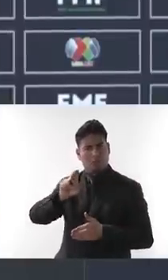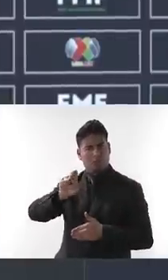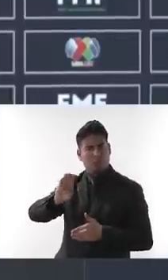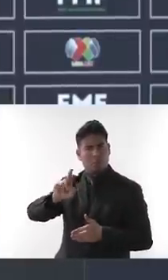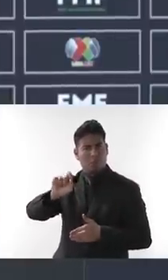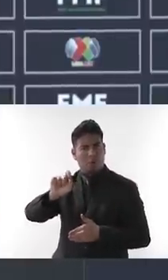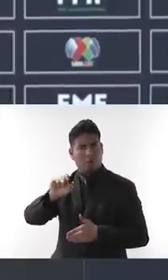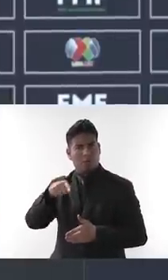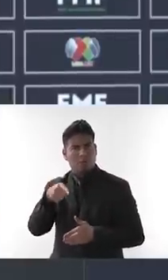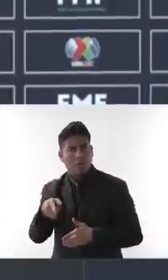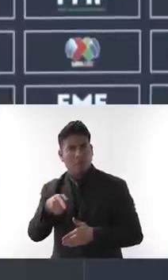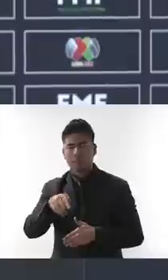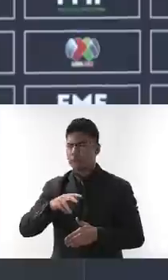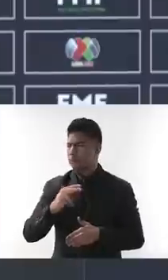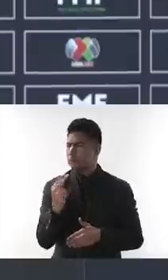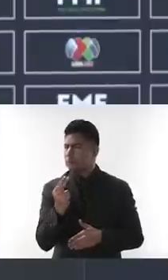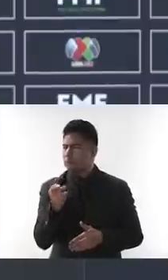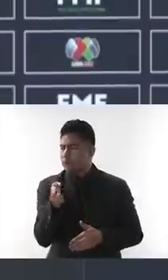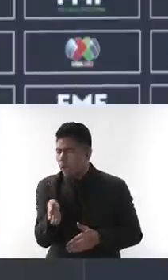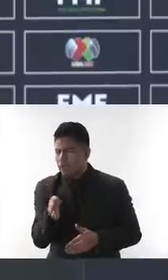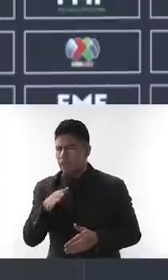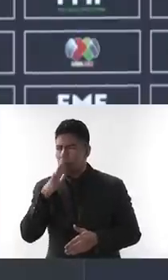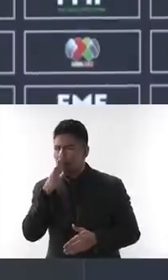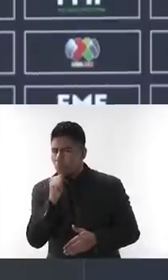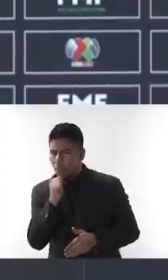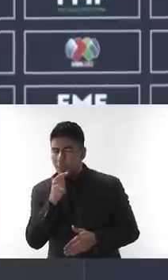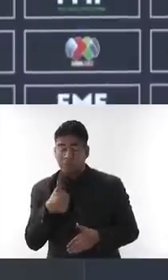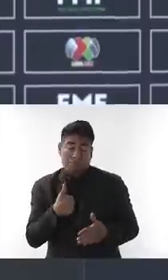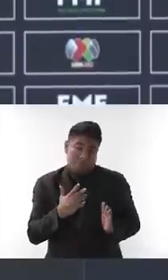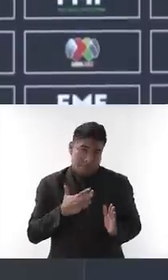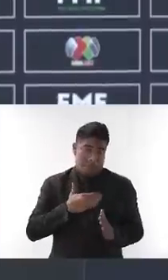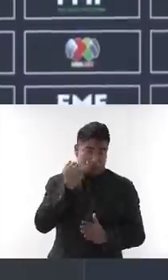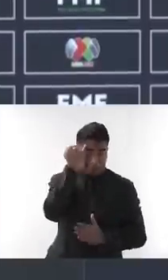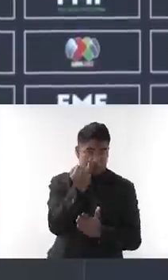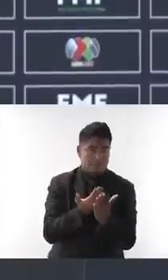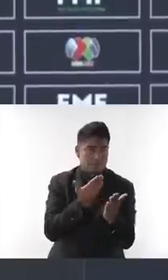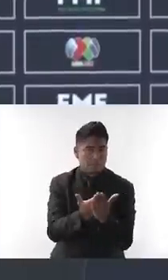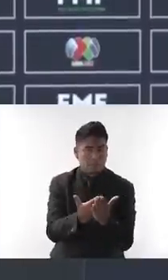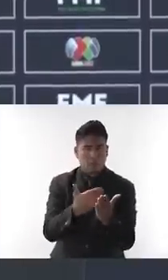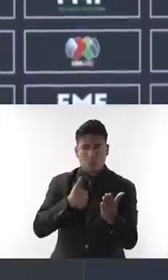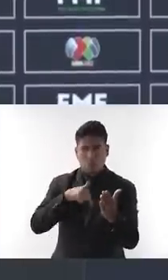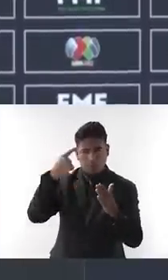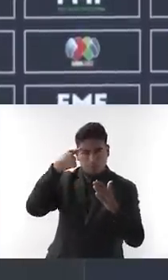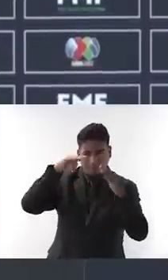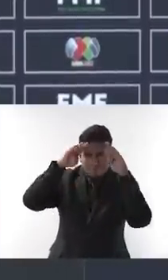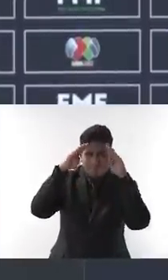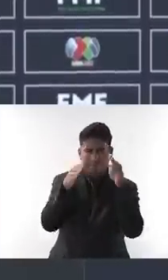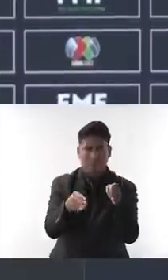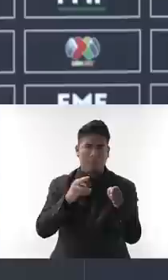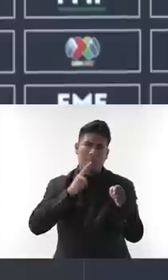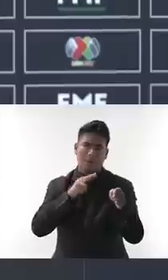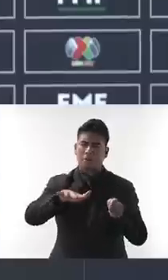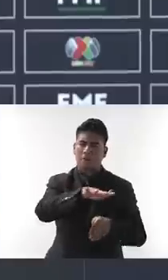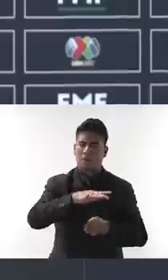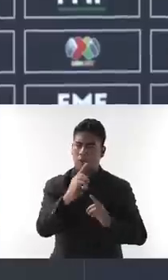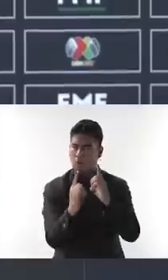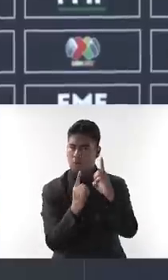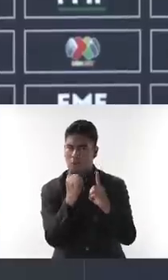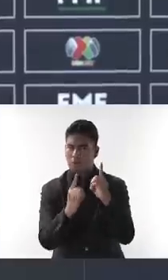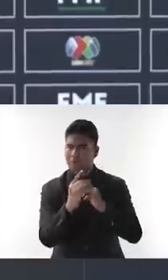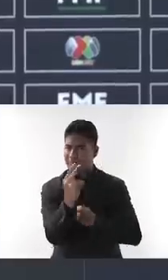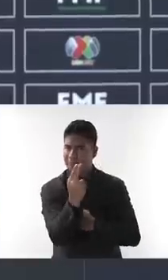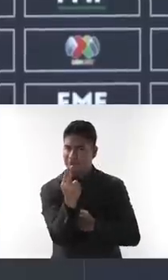tendrían posibilidades de cubrir. Entonces, yo haría ese énfasis en lo deportivo, y también tenemos que